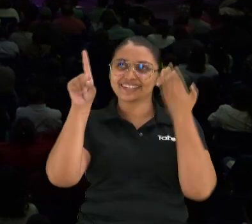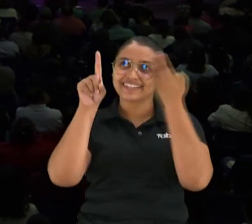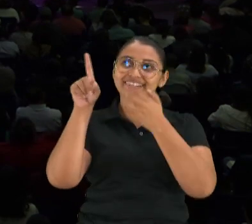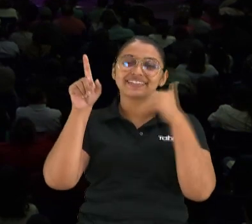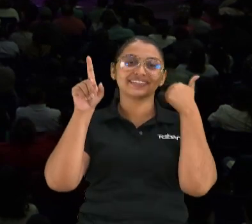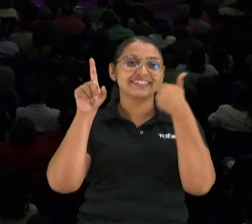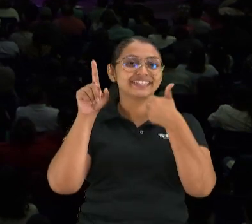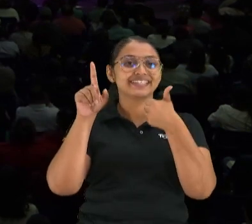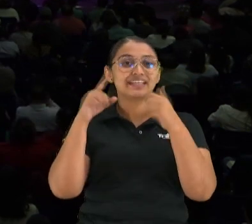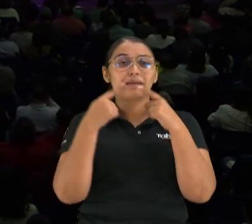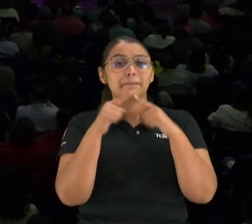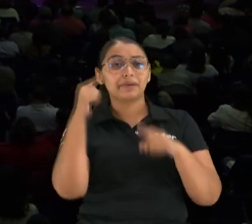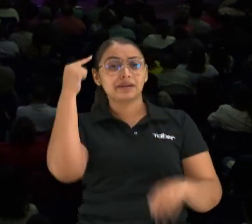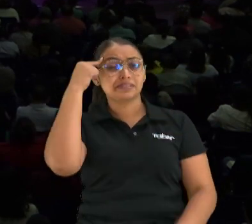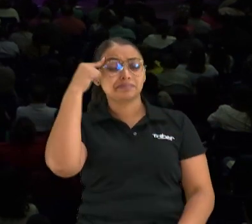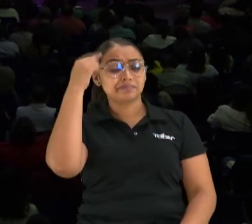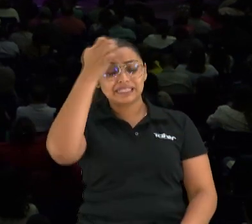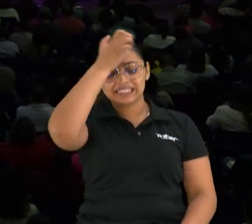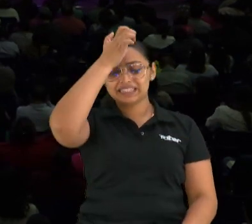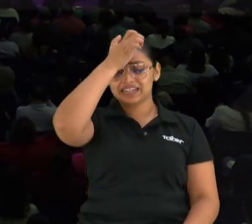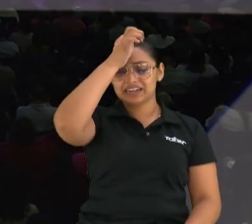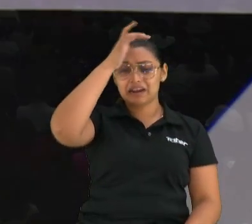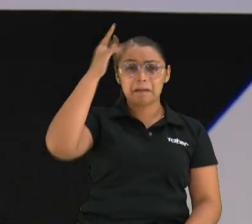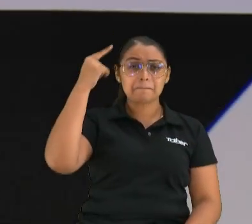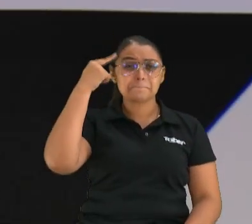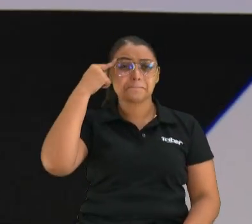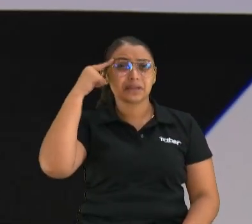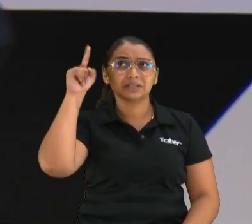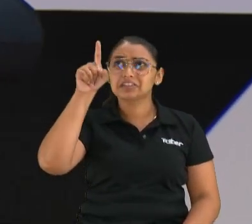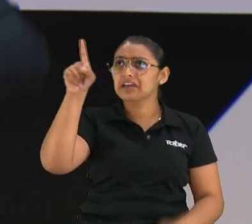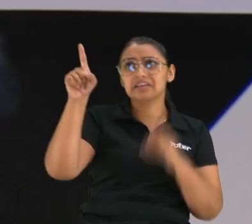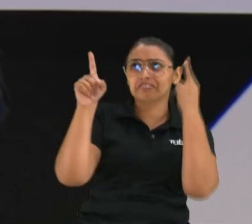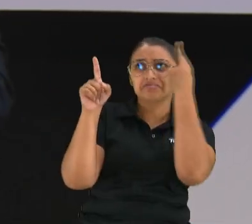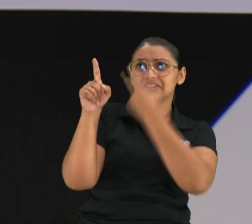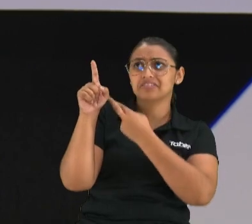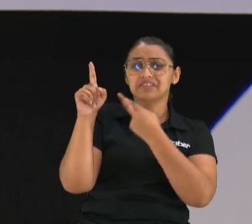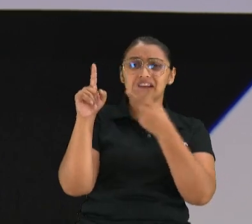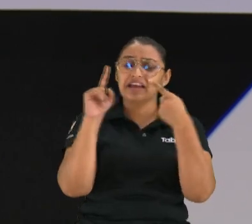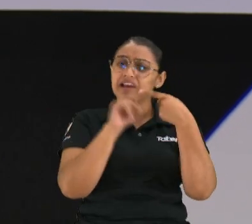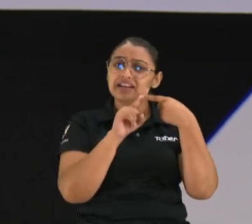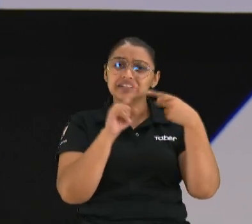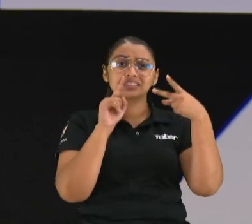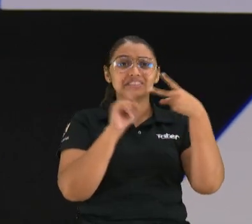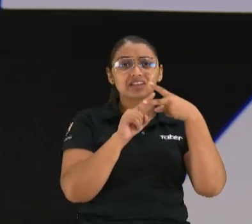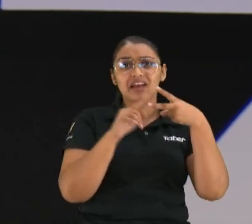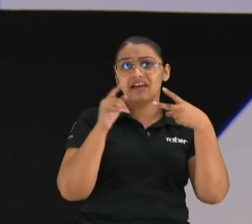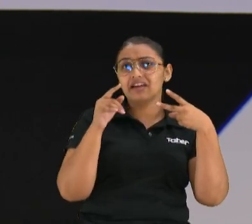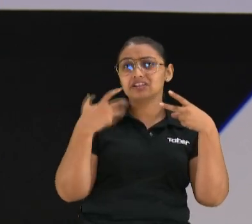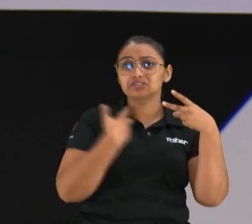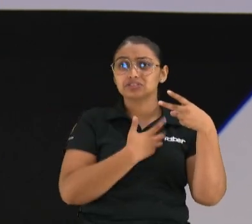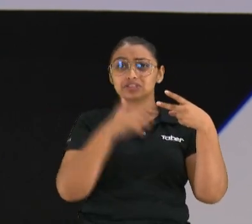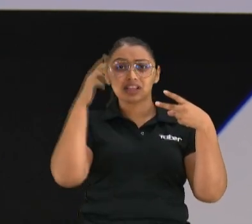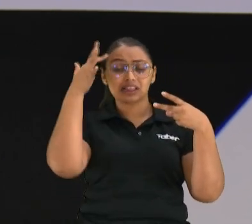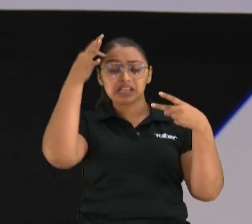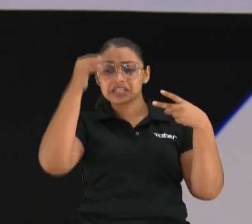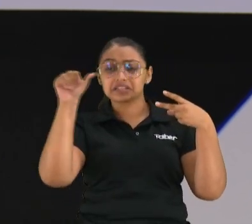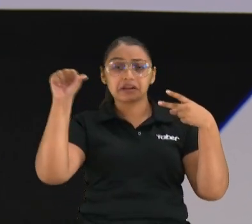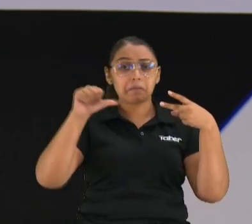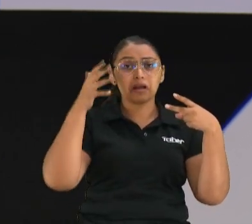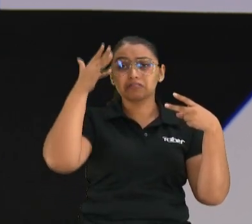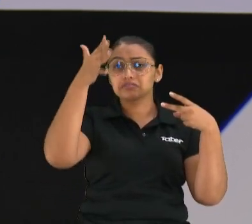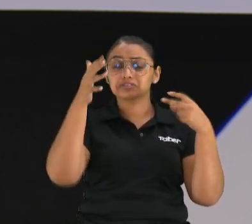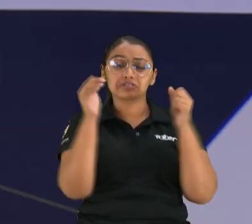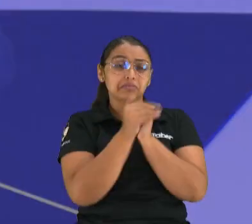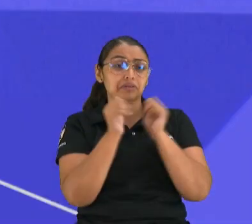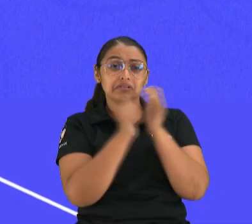reprobada dice no hay Dios como la mente reprobada nos dice que ignora las consecuencias como la mente reprobada no acepta que